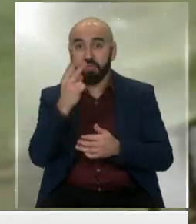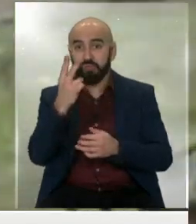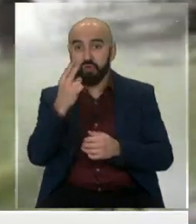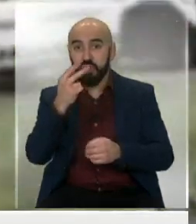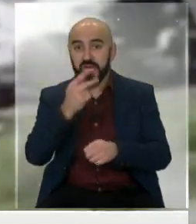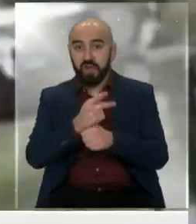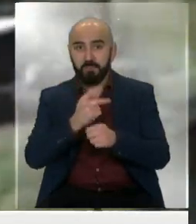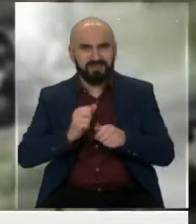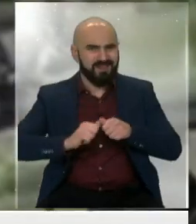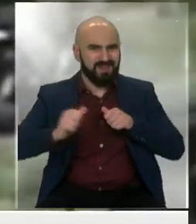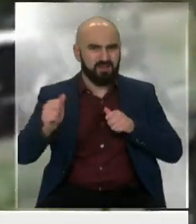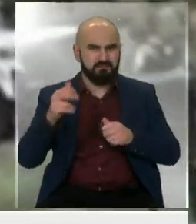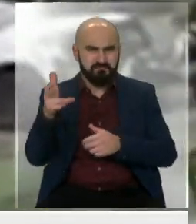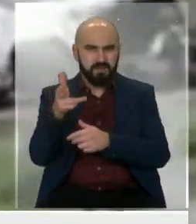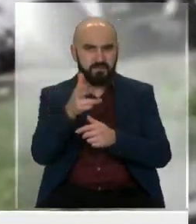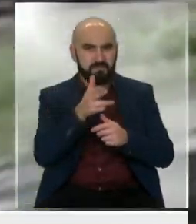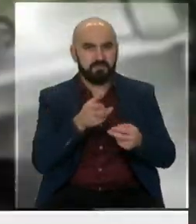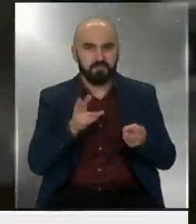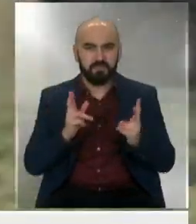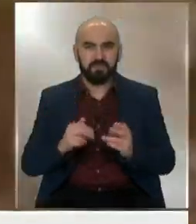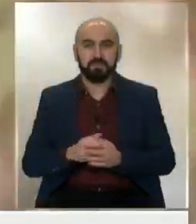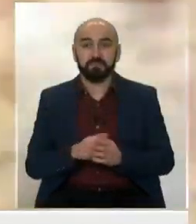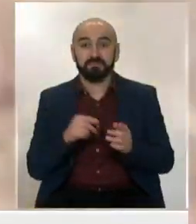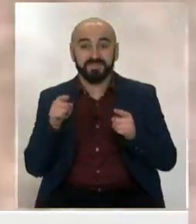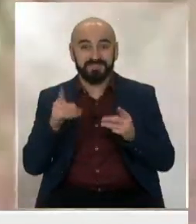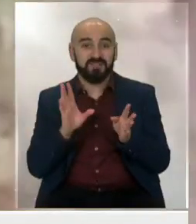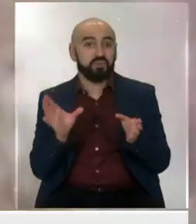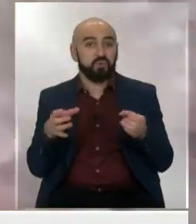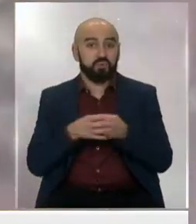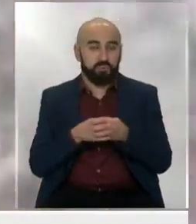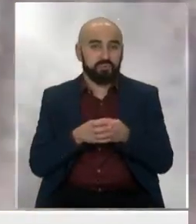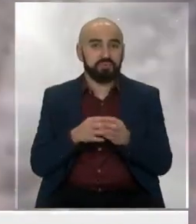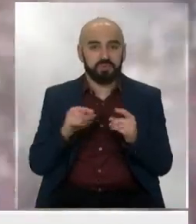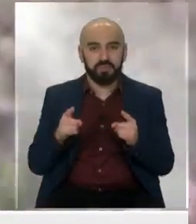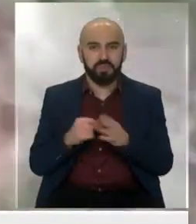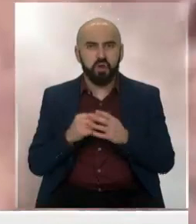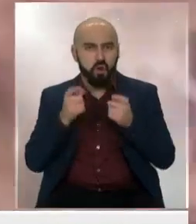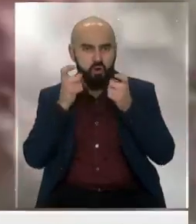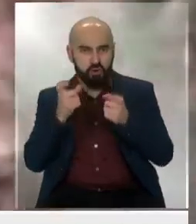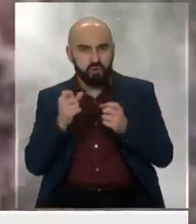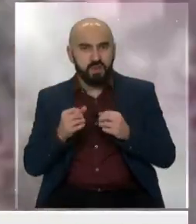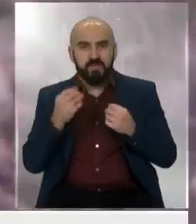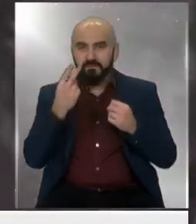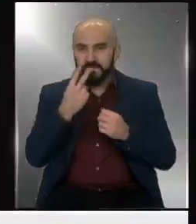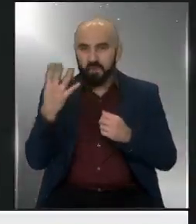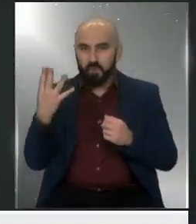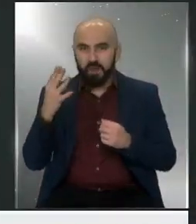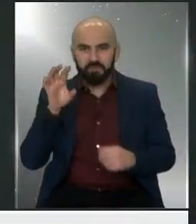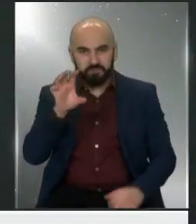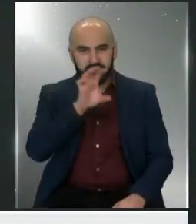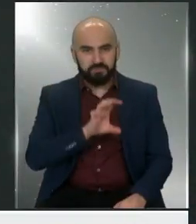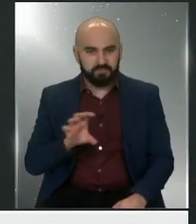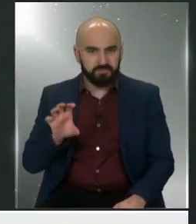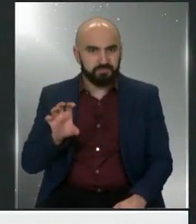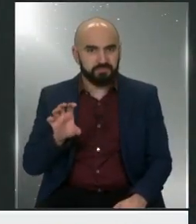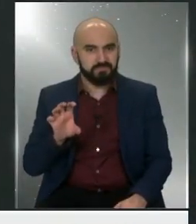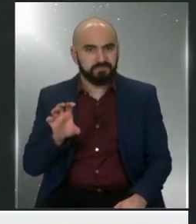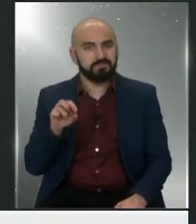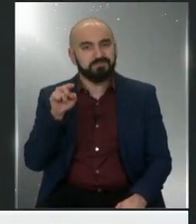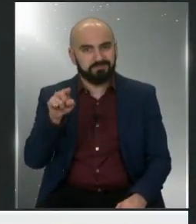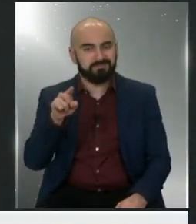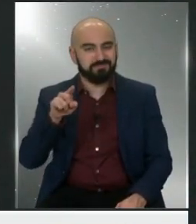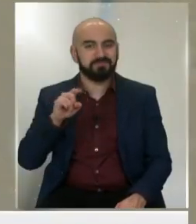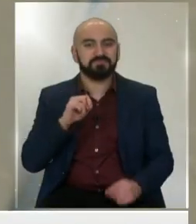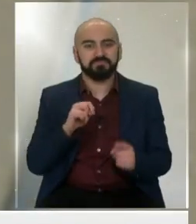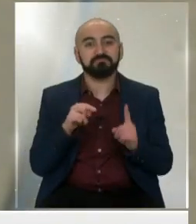distancia. Esta organización criminal controla 24 de los 32 estados del país. Nació en 2010